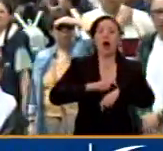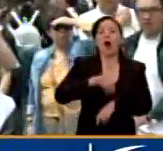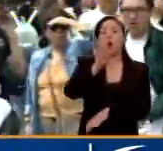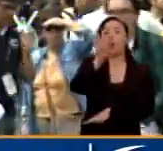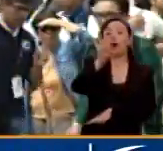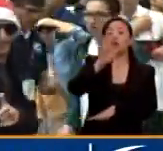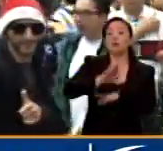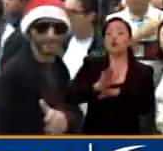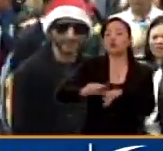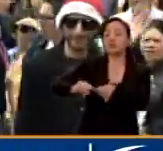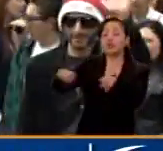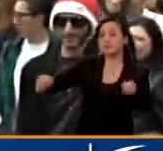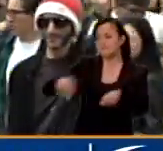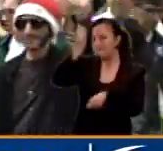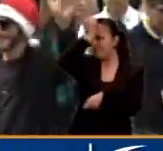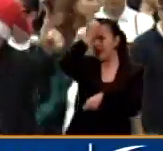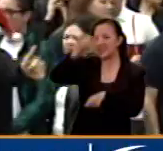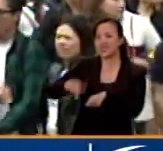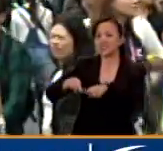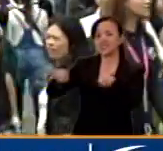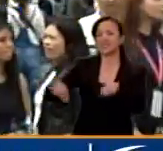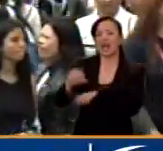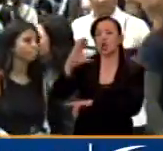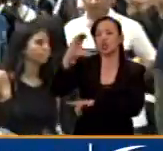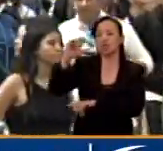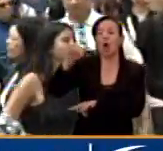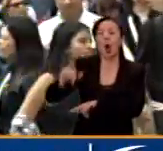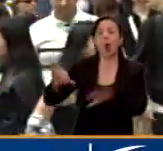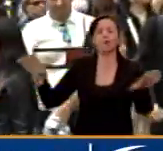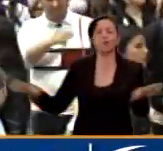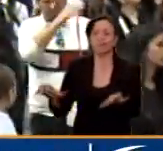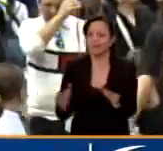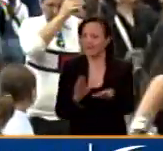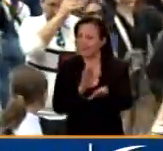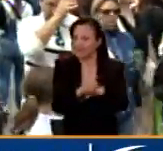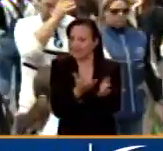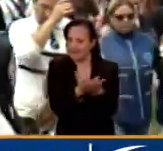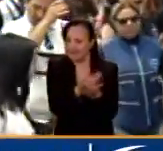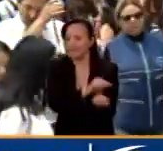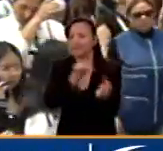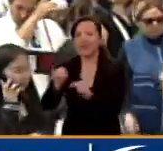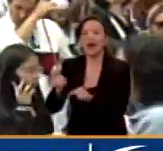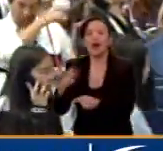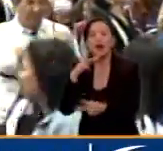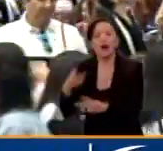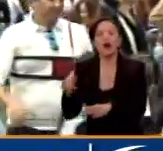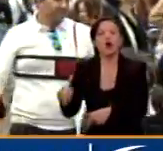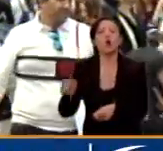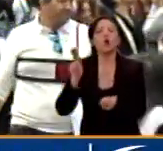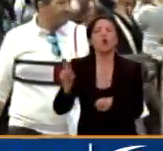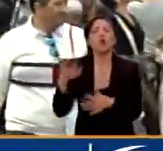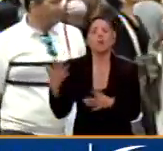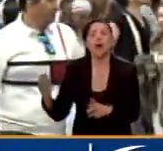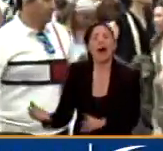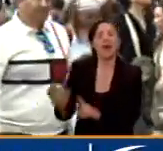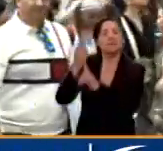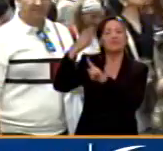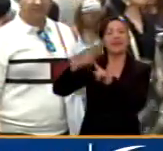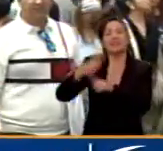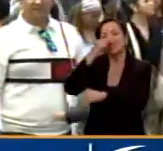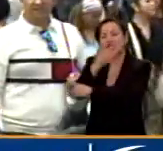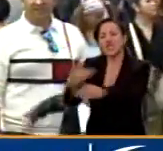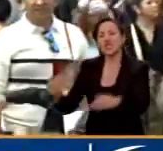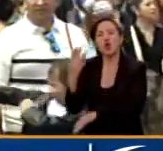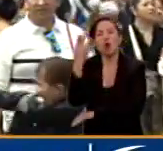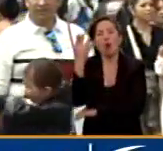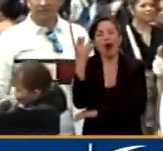en el Gran Salón C va a haber un evento recomendadísimo. ¿Por qué? Porque es el rescate de los 4 niños en el Amazonas. El